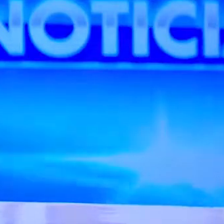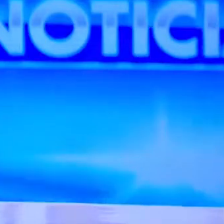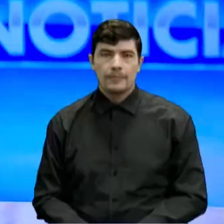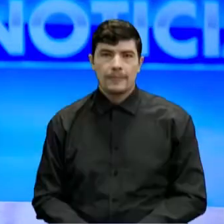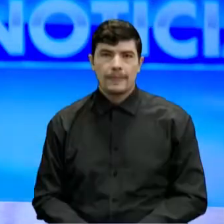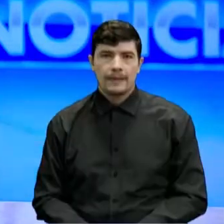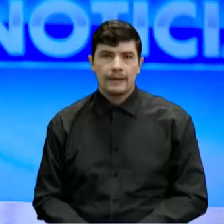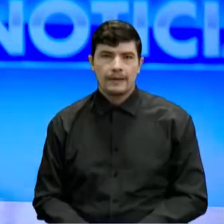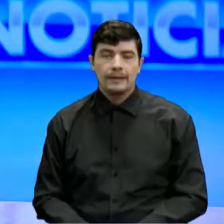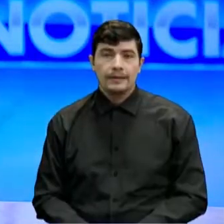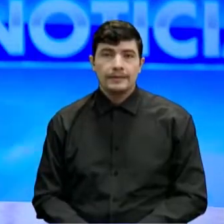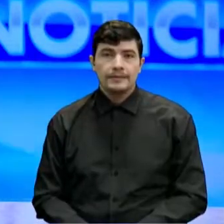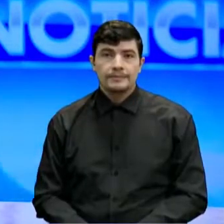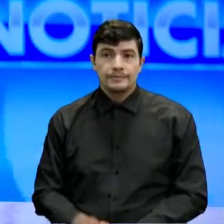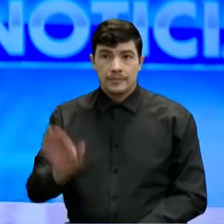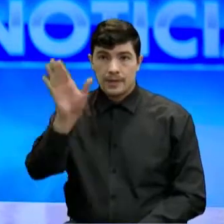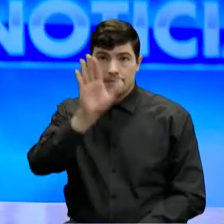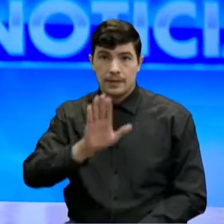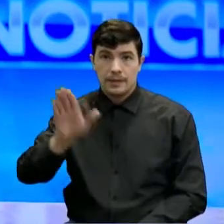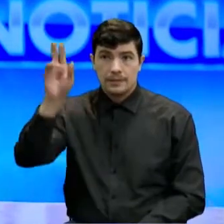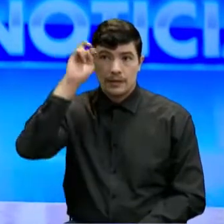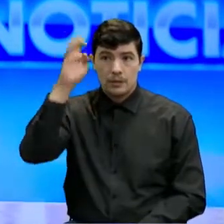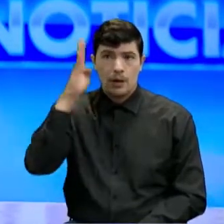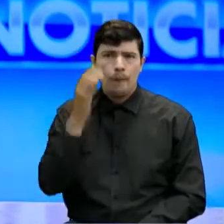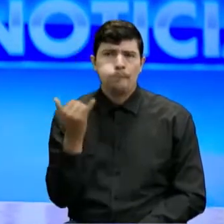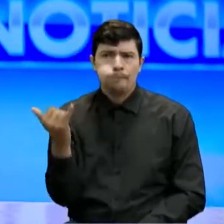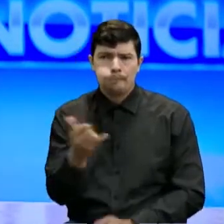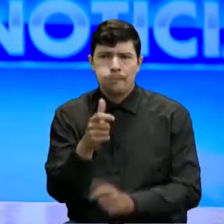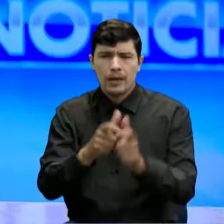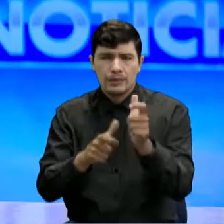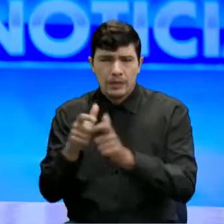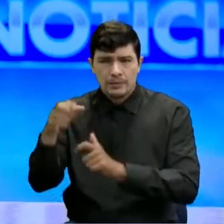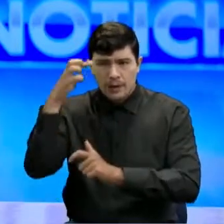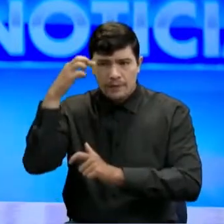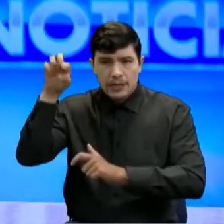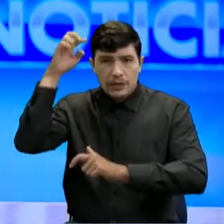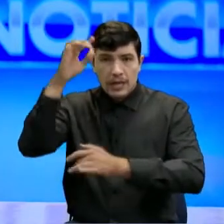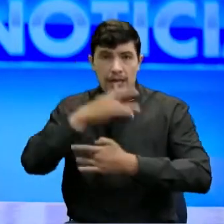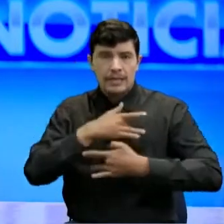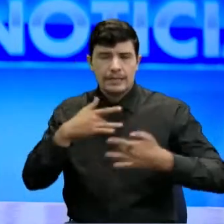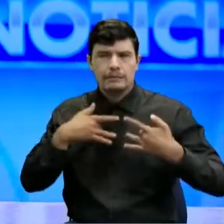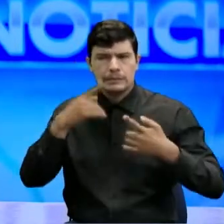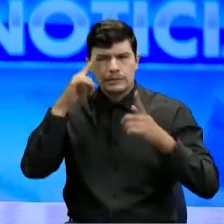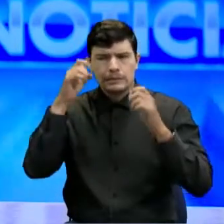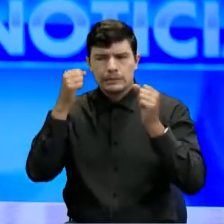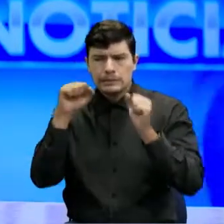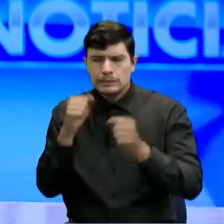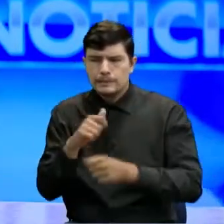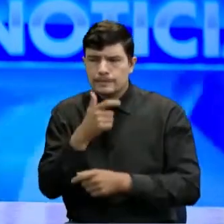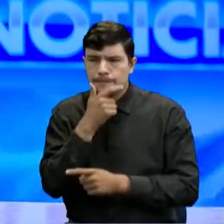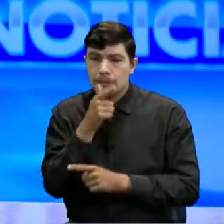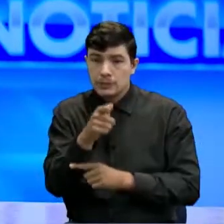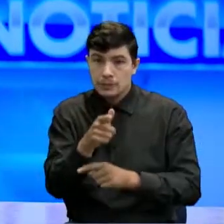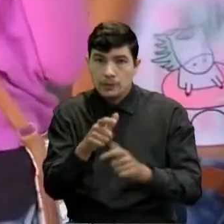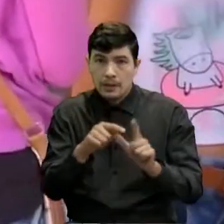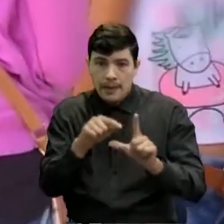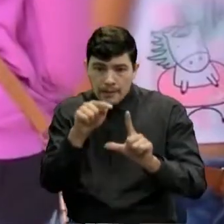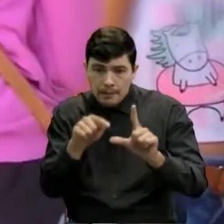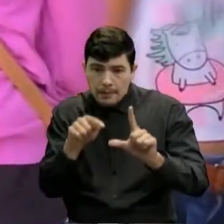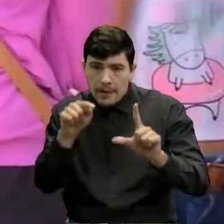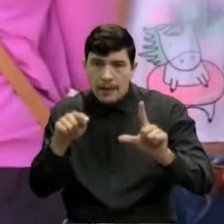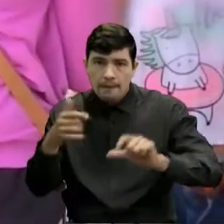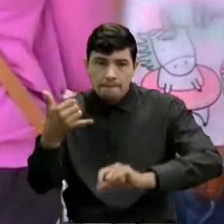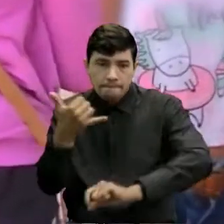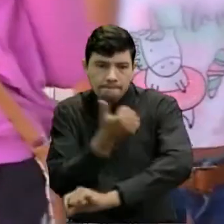Profesionales de la salud del norte de Santander están en alerta porque los niveles de vacunación en esta ciudad son bajos en medio de la pandemia. En